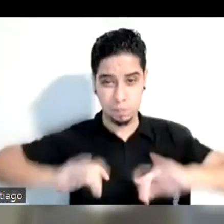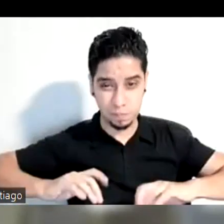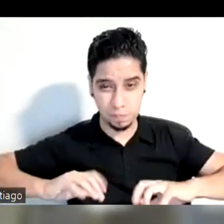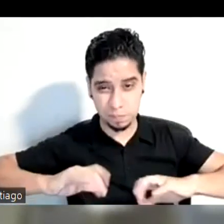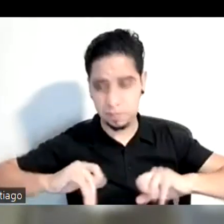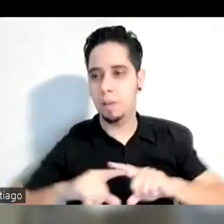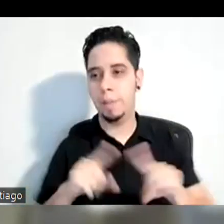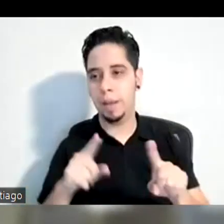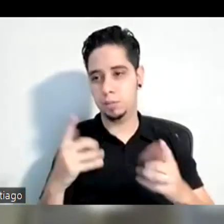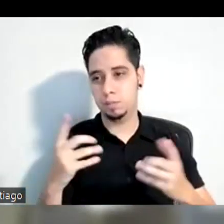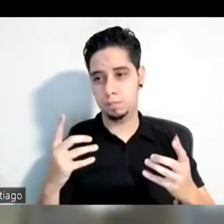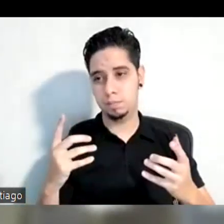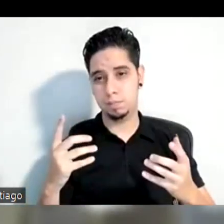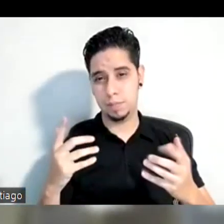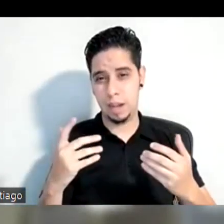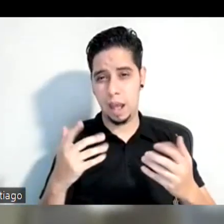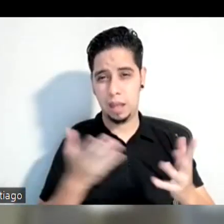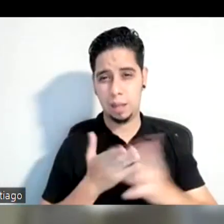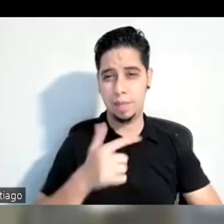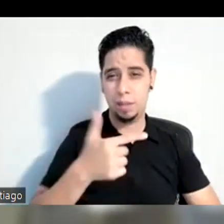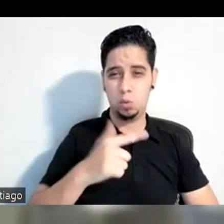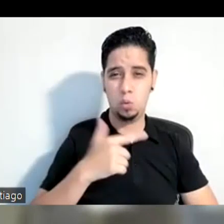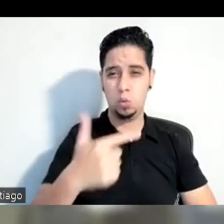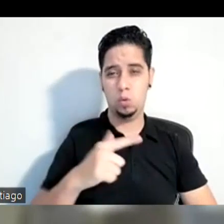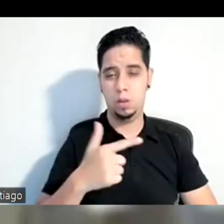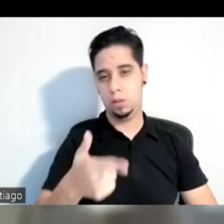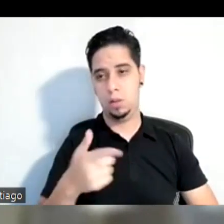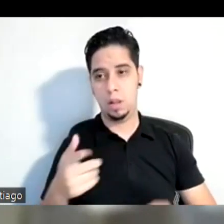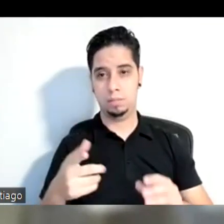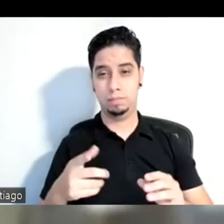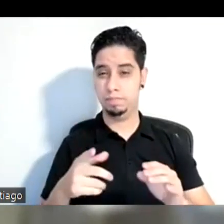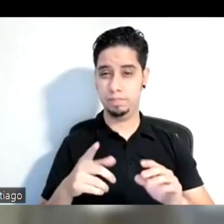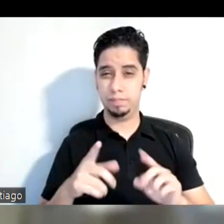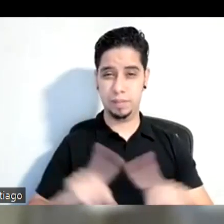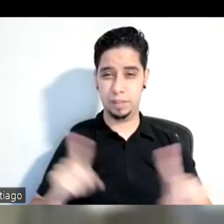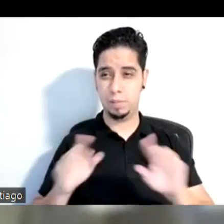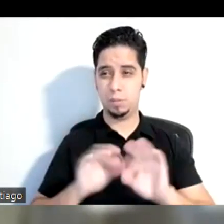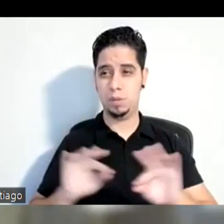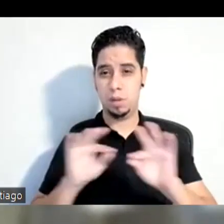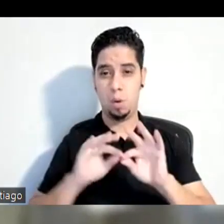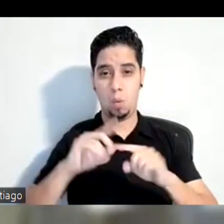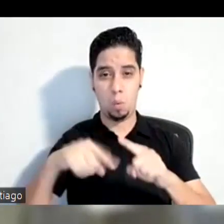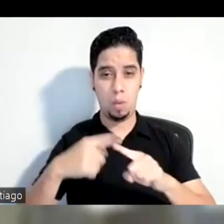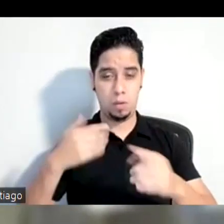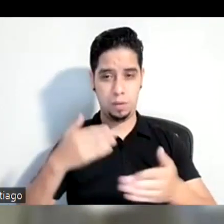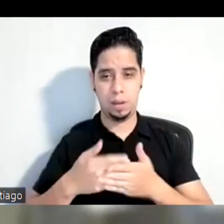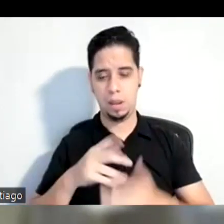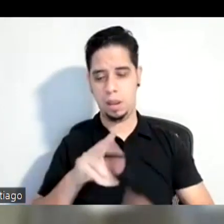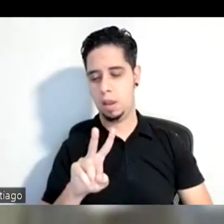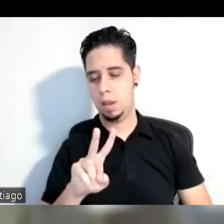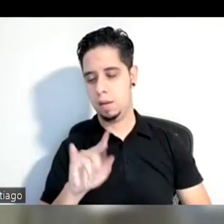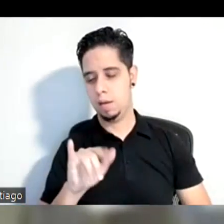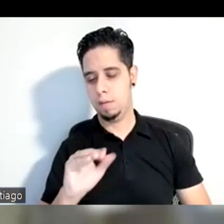tú. Wow. Esa es una de las diferencias más significativas cuando llega por fin la videocomunicación, que empezaron los